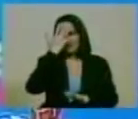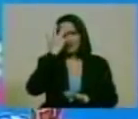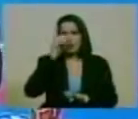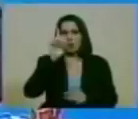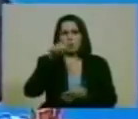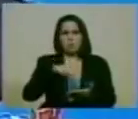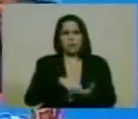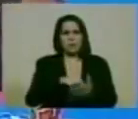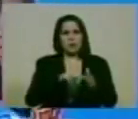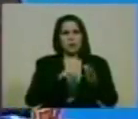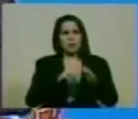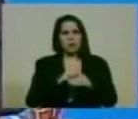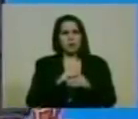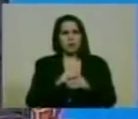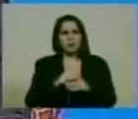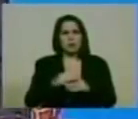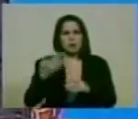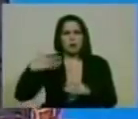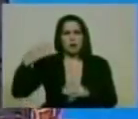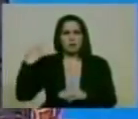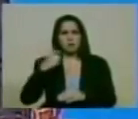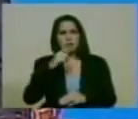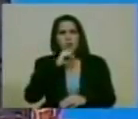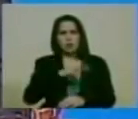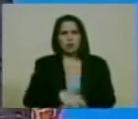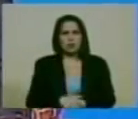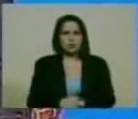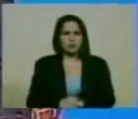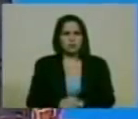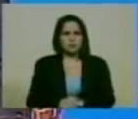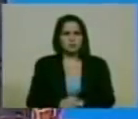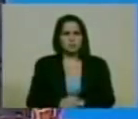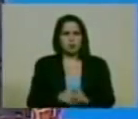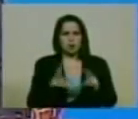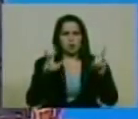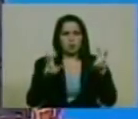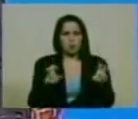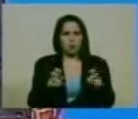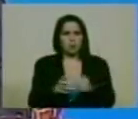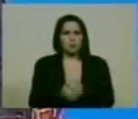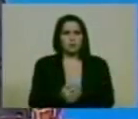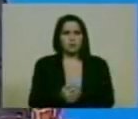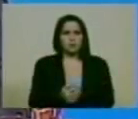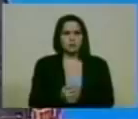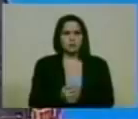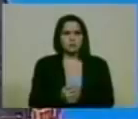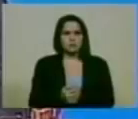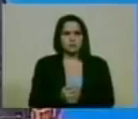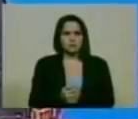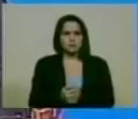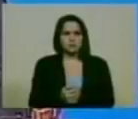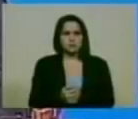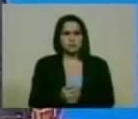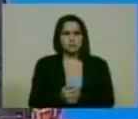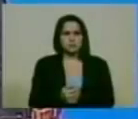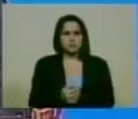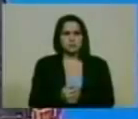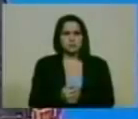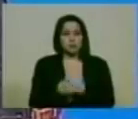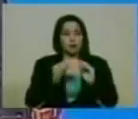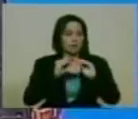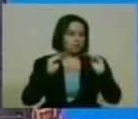1989. Vamos a una etapa constructiva, nueva. Yo he llamado esto un nuevo